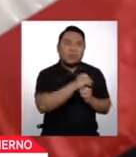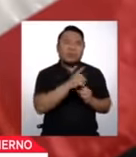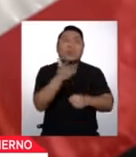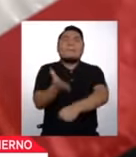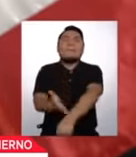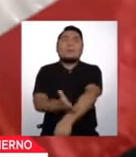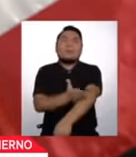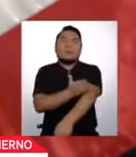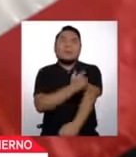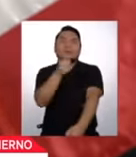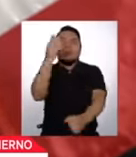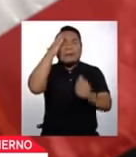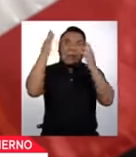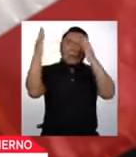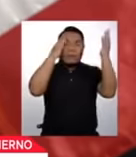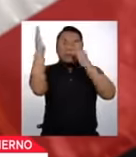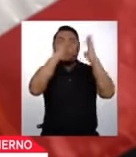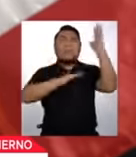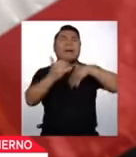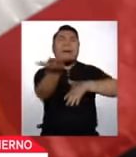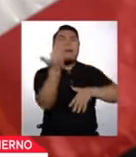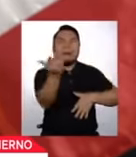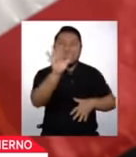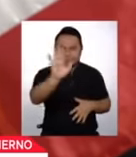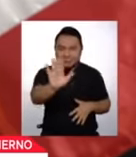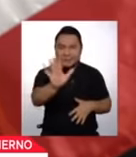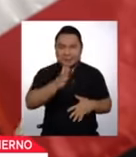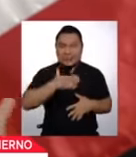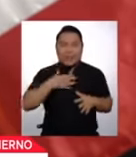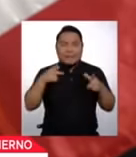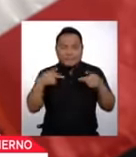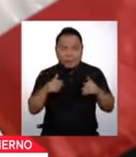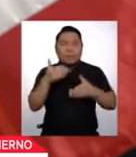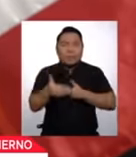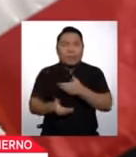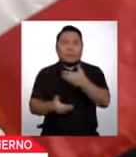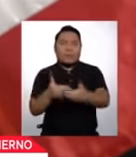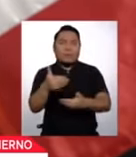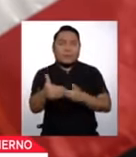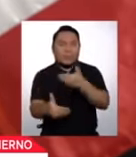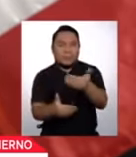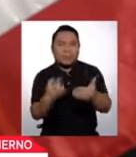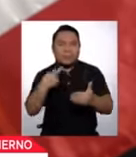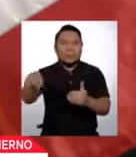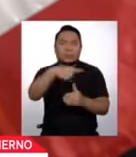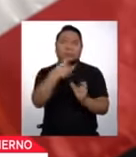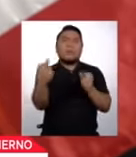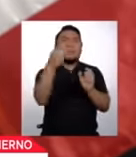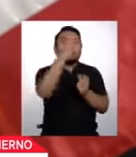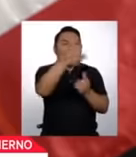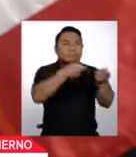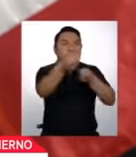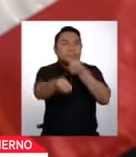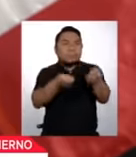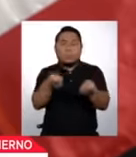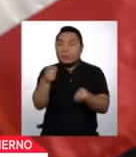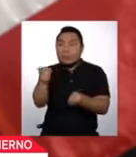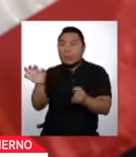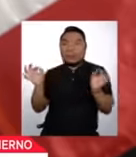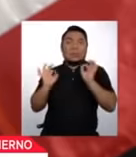este bono económico que va a permitir precisamente paliar